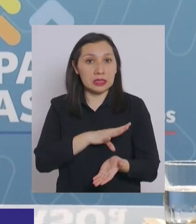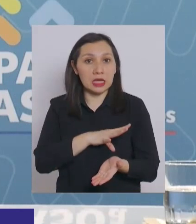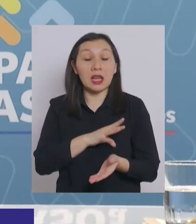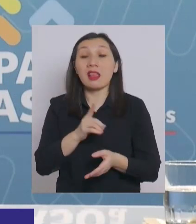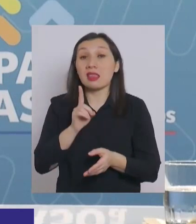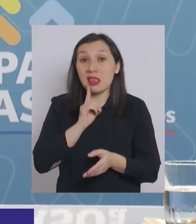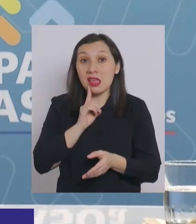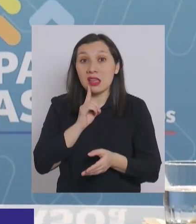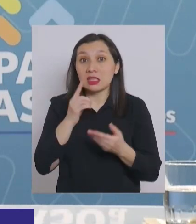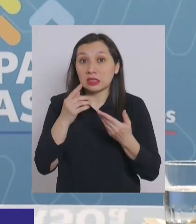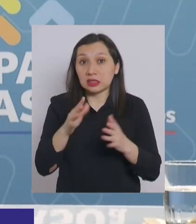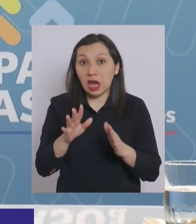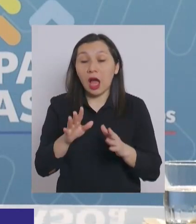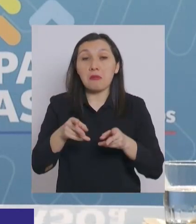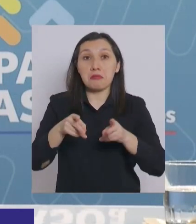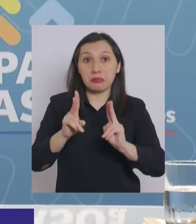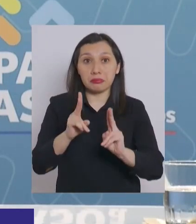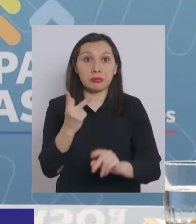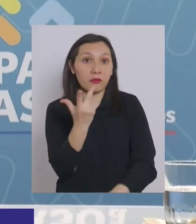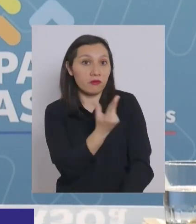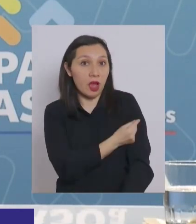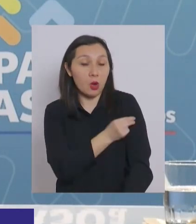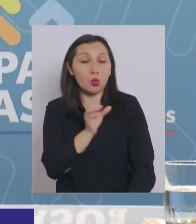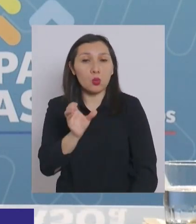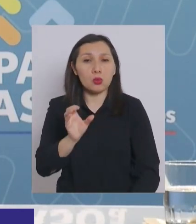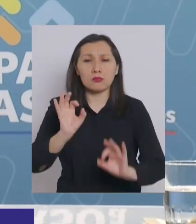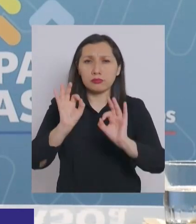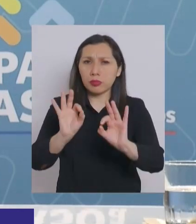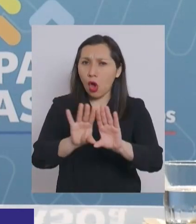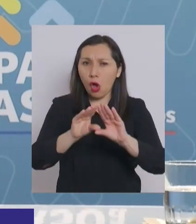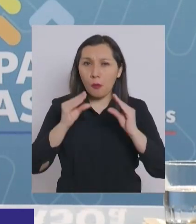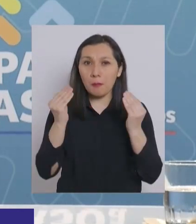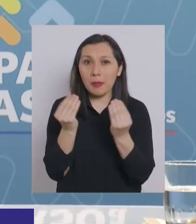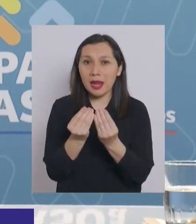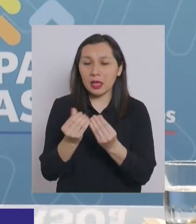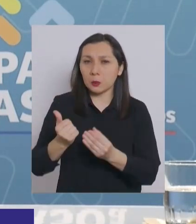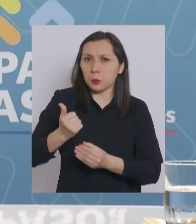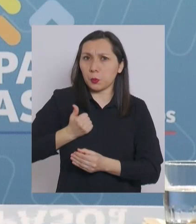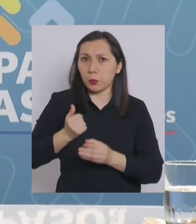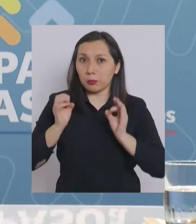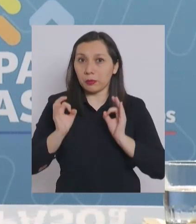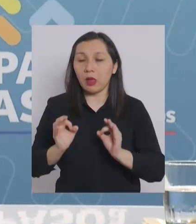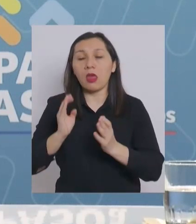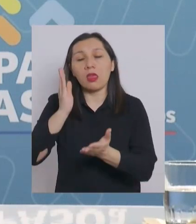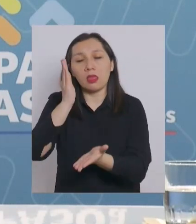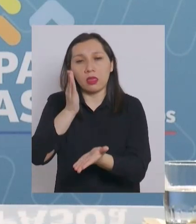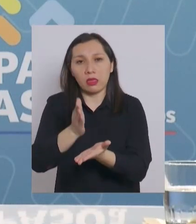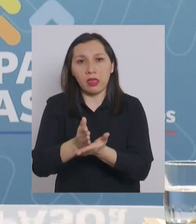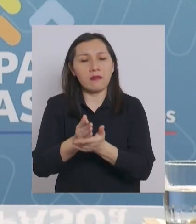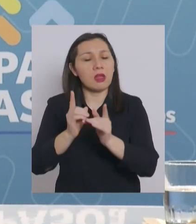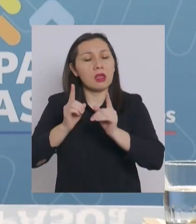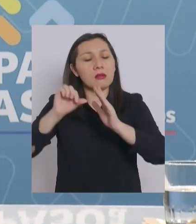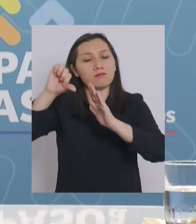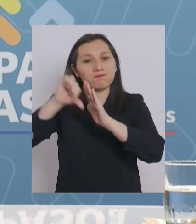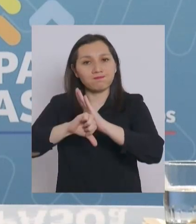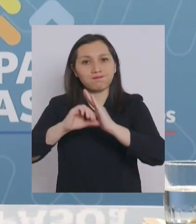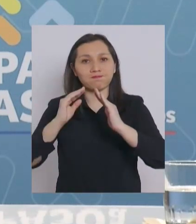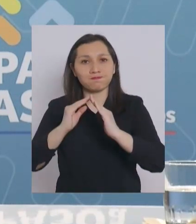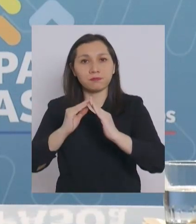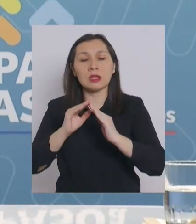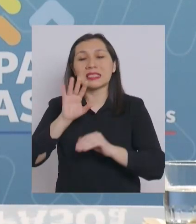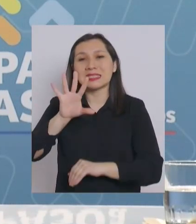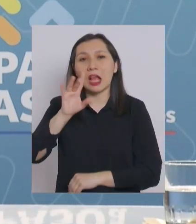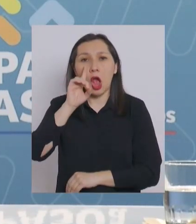su vacunación habilitada es decir con su esquema de vacunación completa deben realizar cuarentena de cinco días